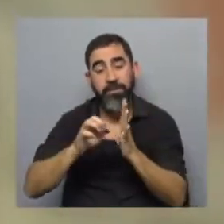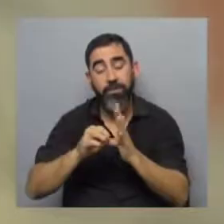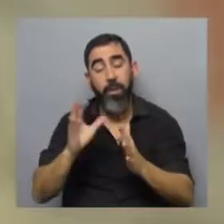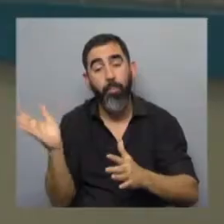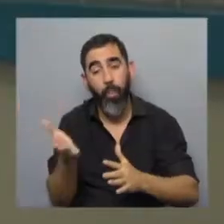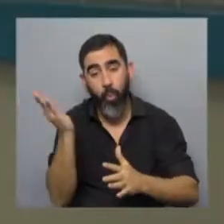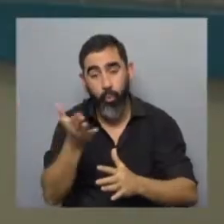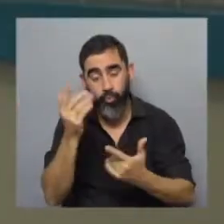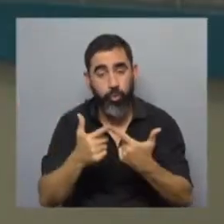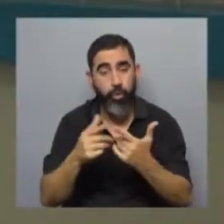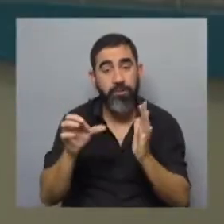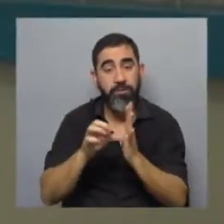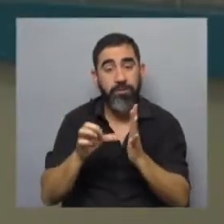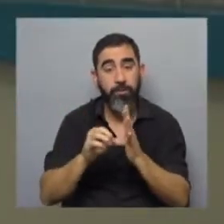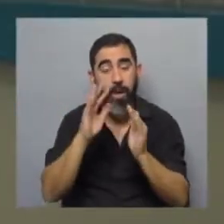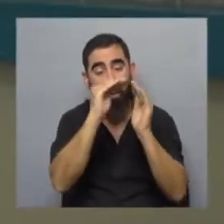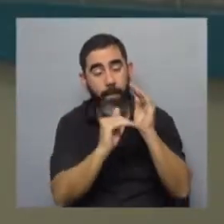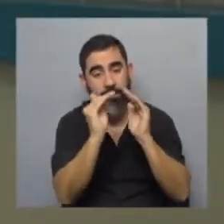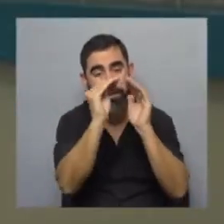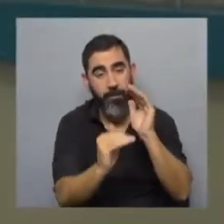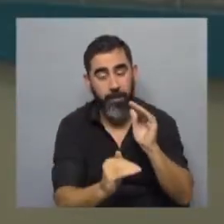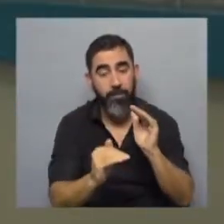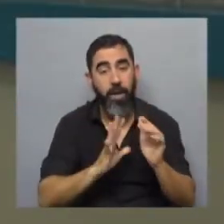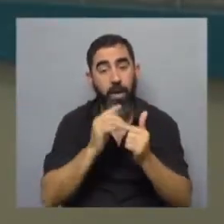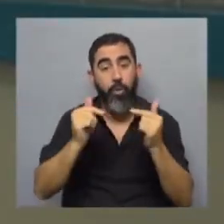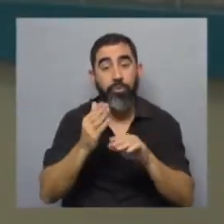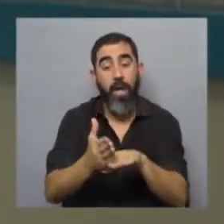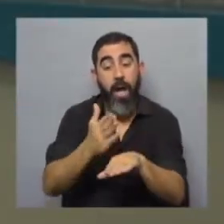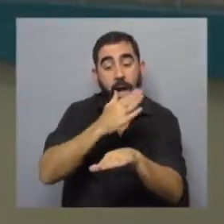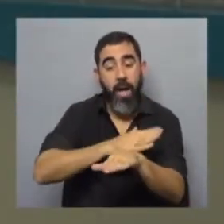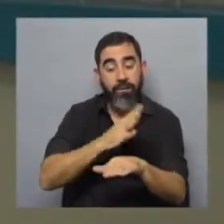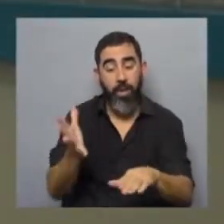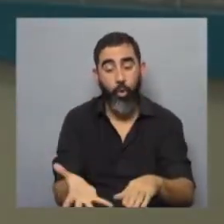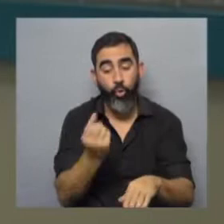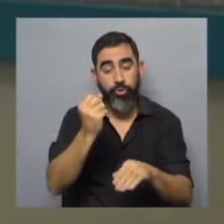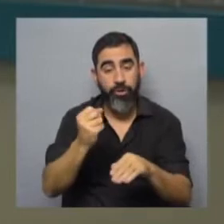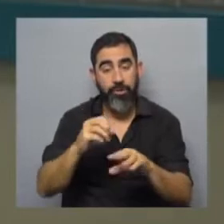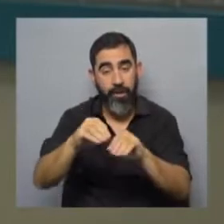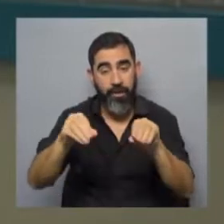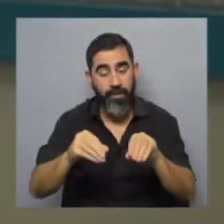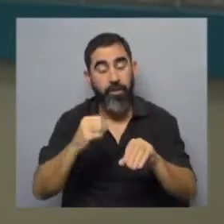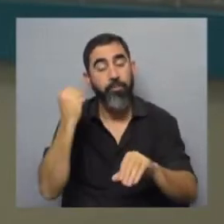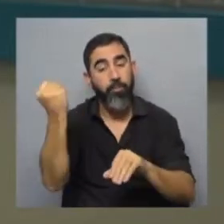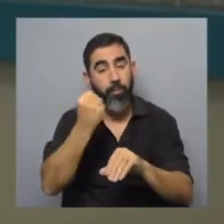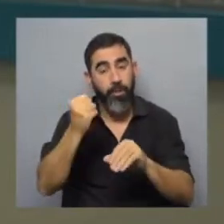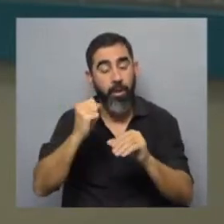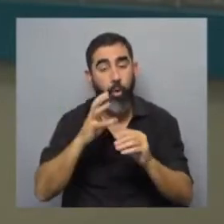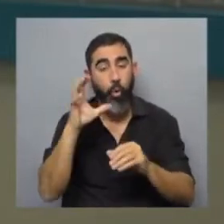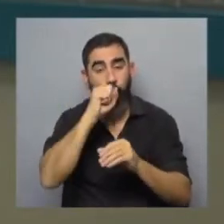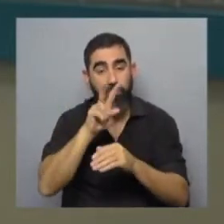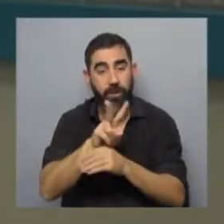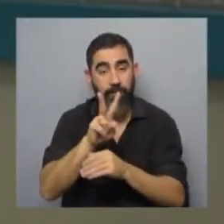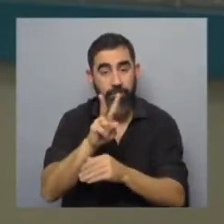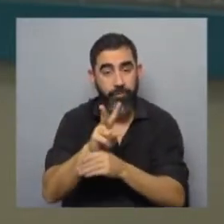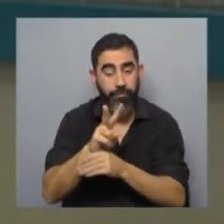producción, depende del sistema de almacenamiento. O sea, hay factores que son previos a la cosecha que influyen en la conservación de esos